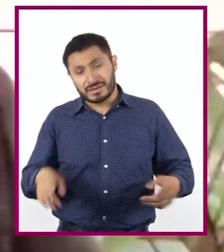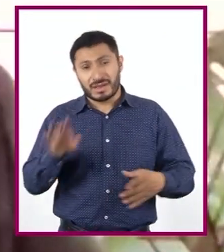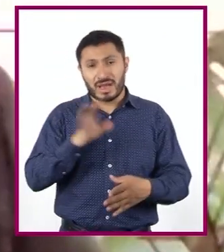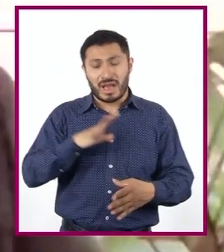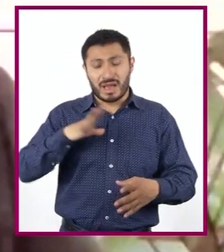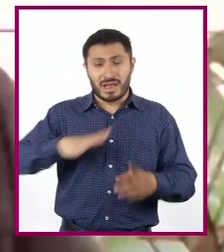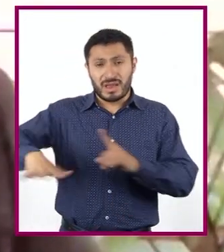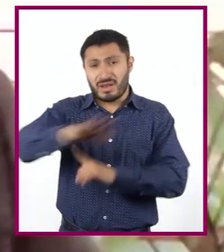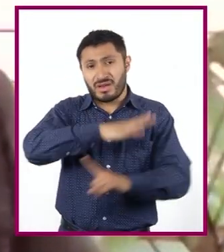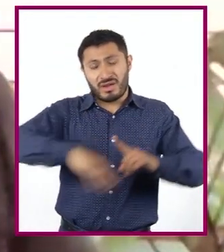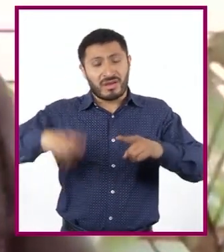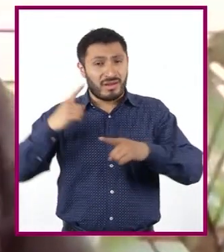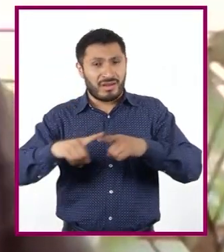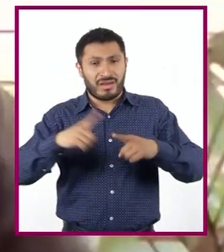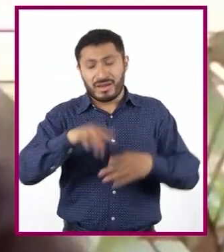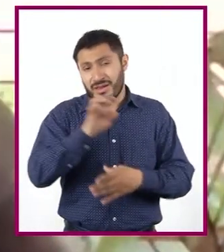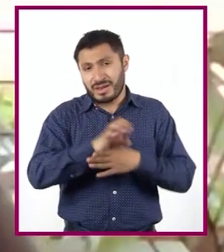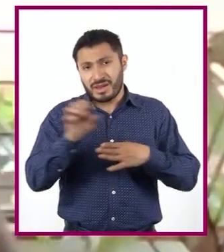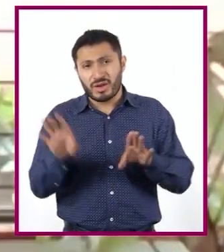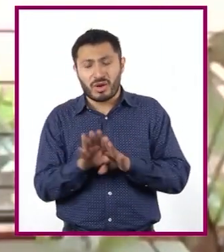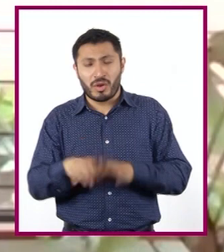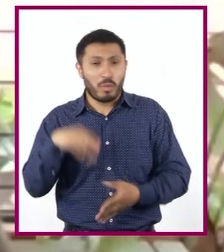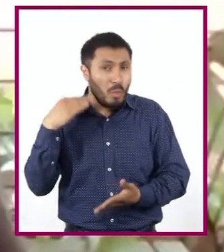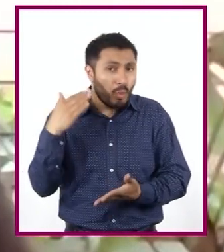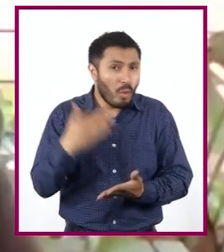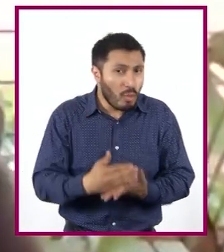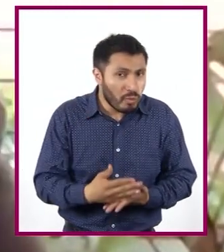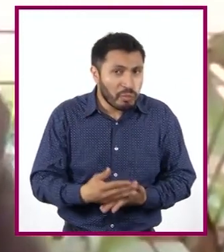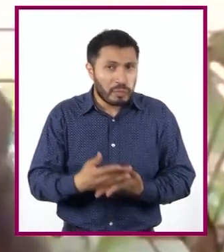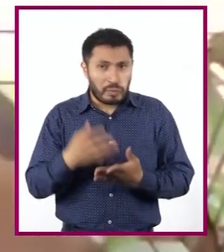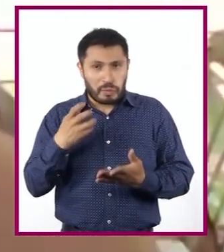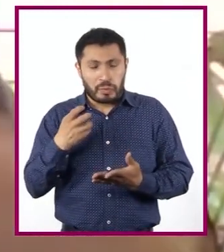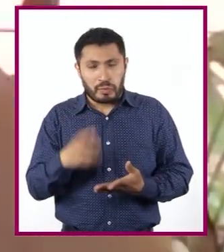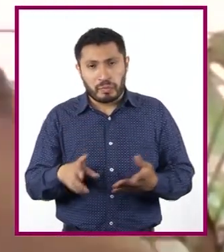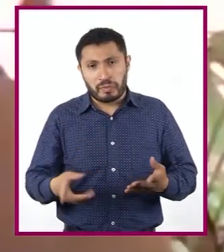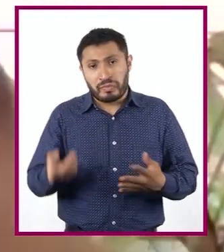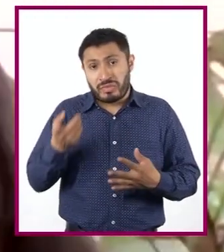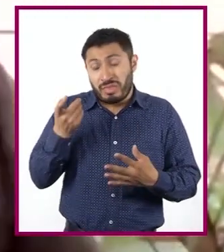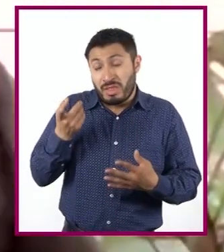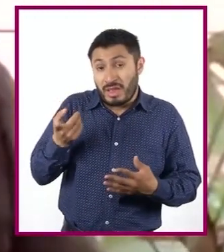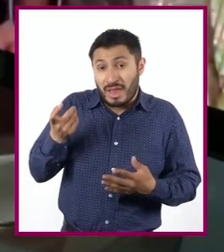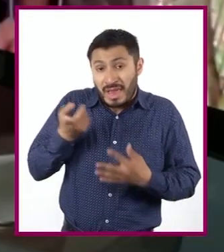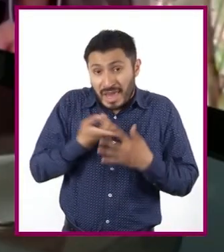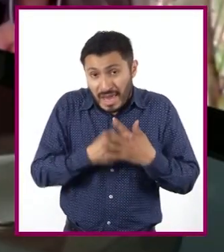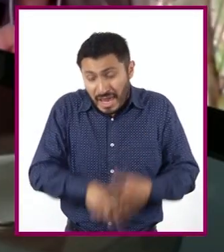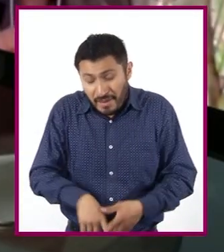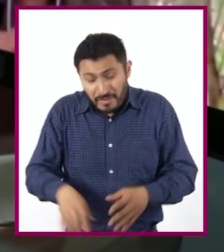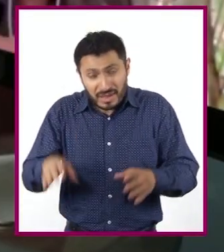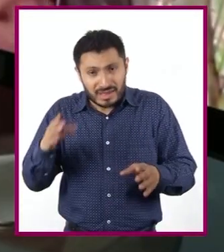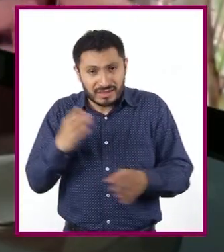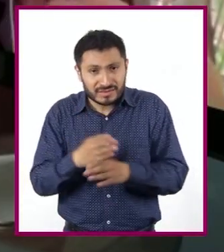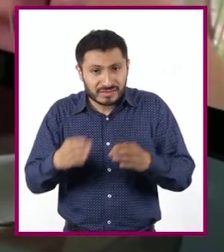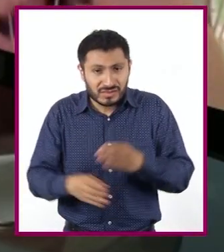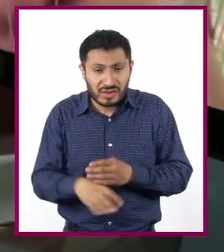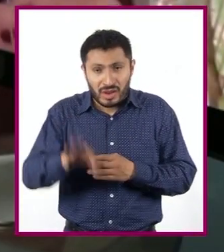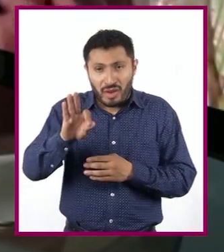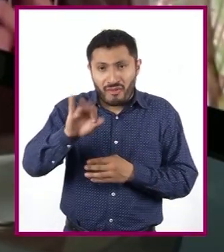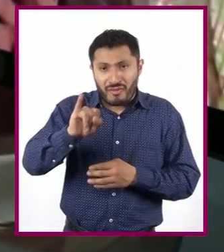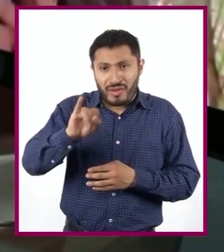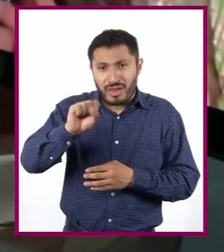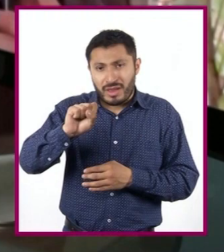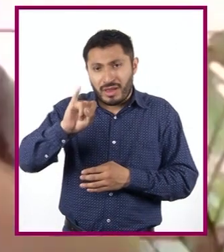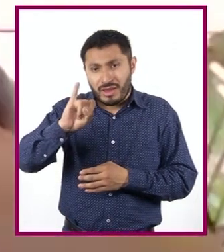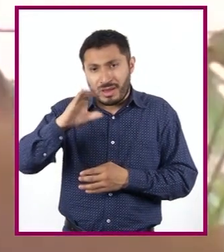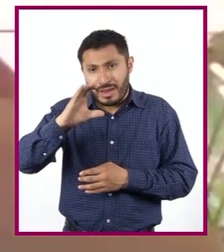La experiencia de lectura siempre puede hacerse en silencio o en voz alta. Te recomendamos leer el siguiente fragmento del Canto